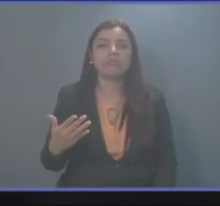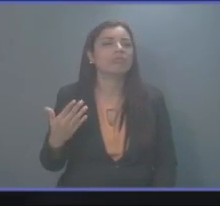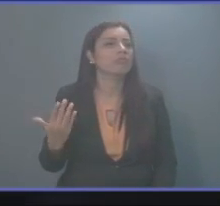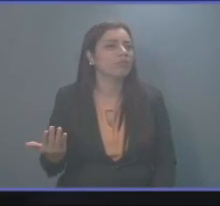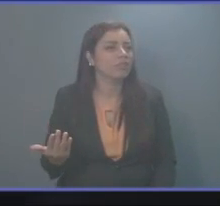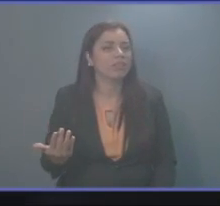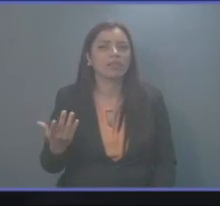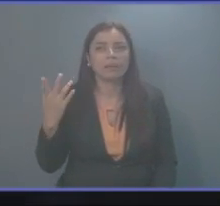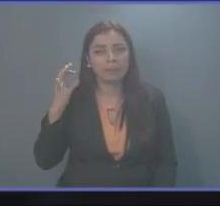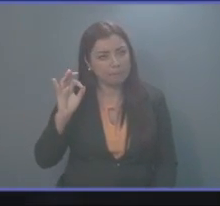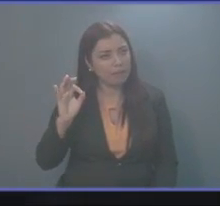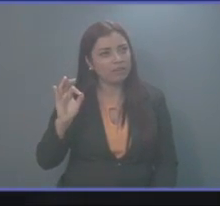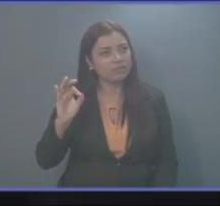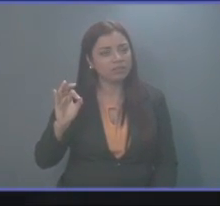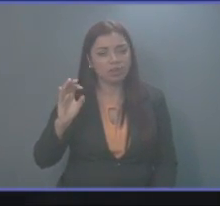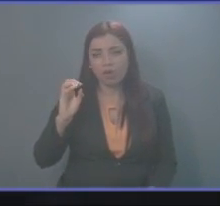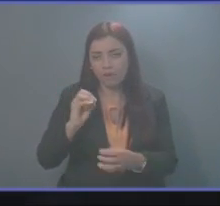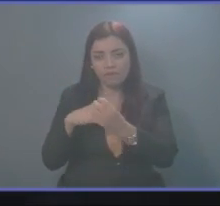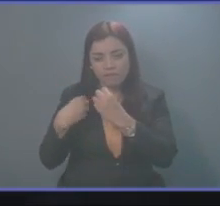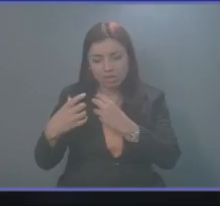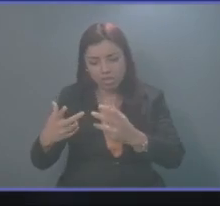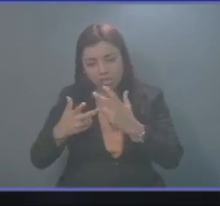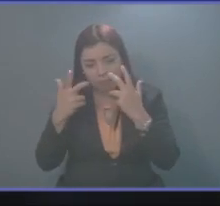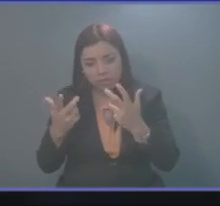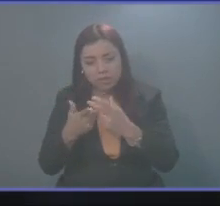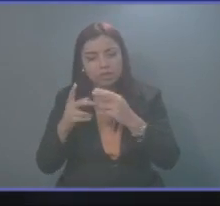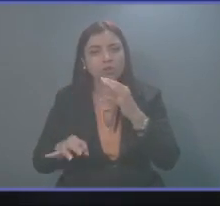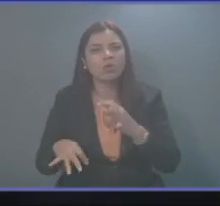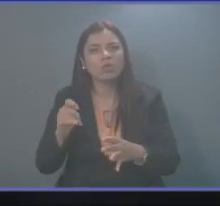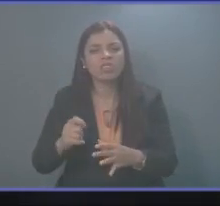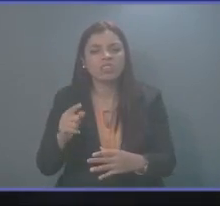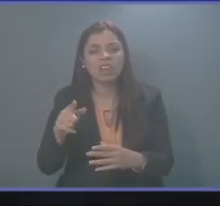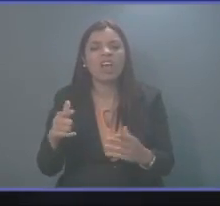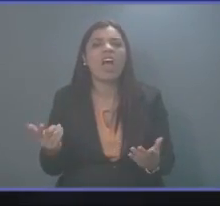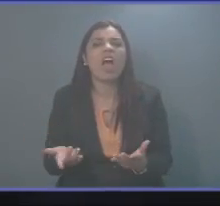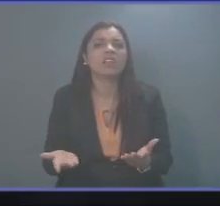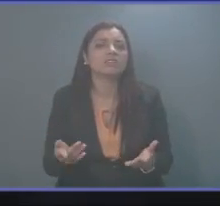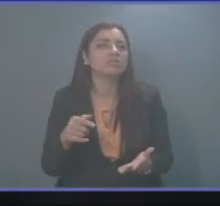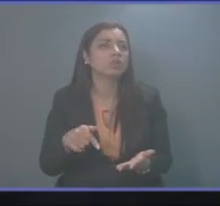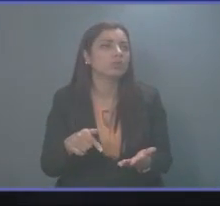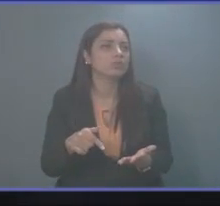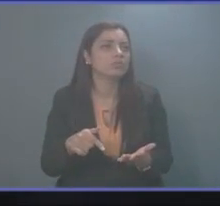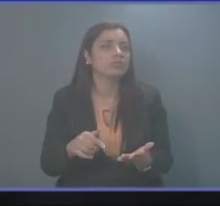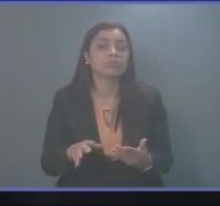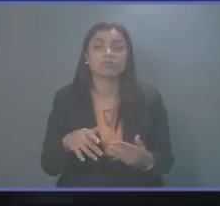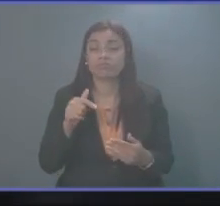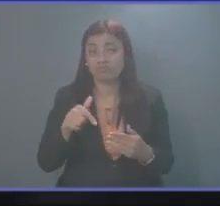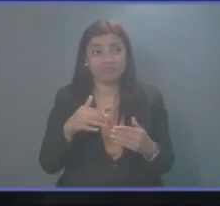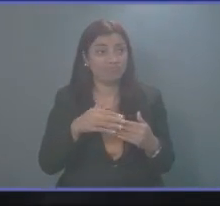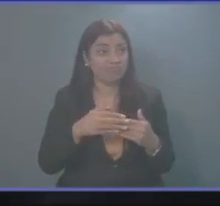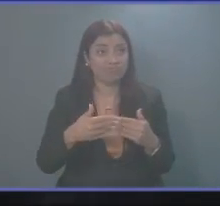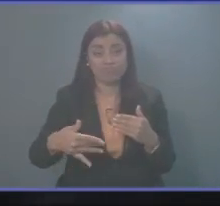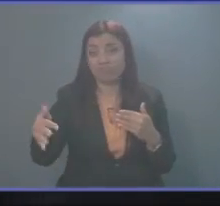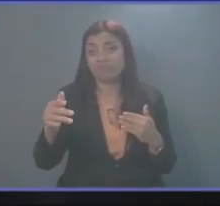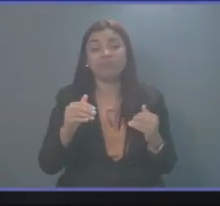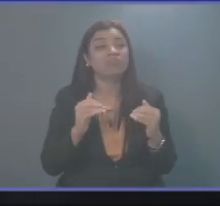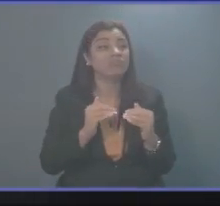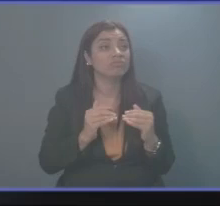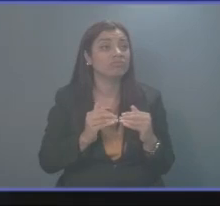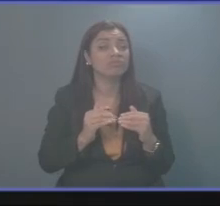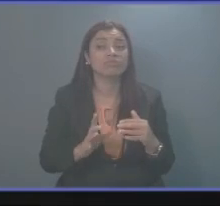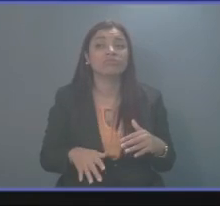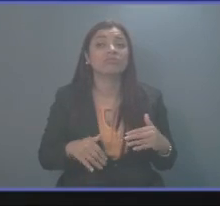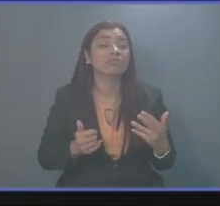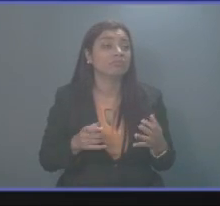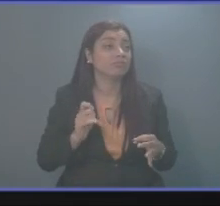más que todo a la Oficina de Investigación Judicial, qué ha hecho en este caso y en muchos otros casos también en